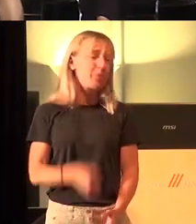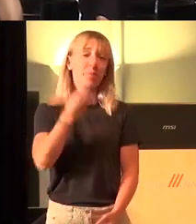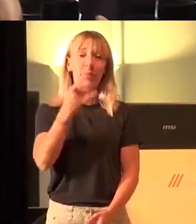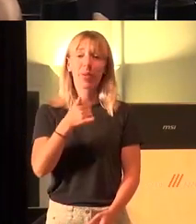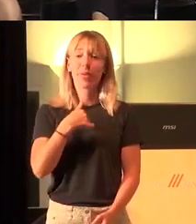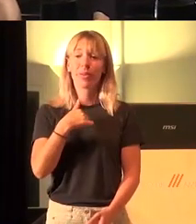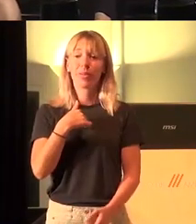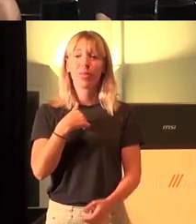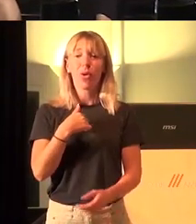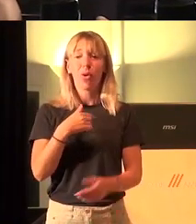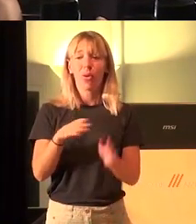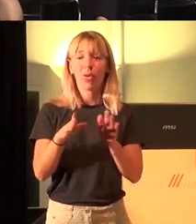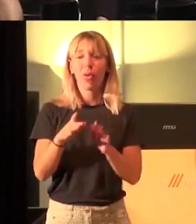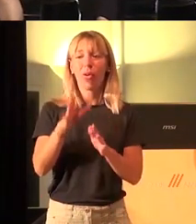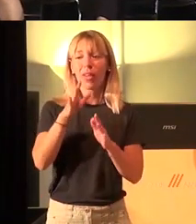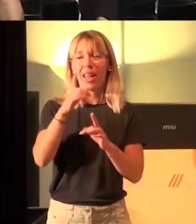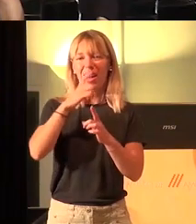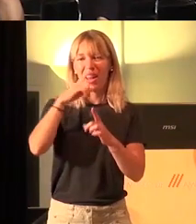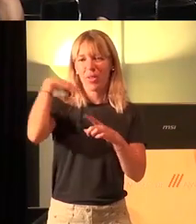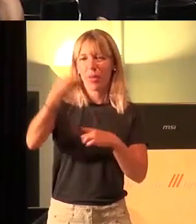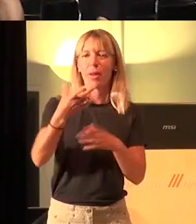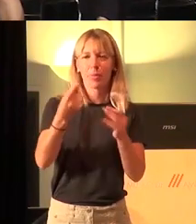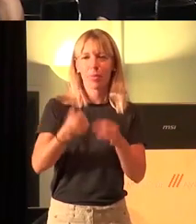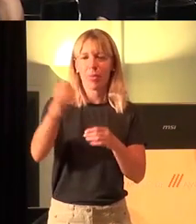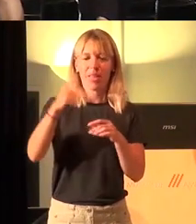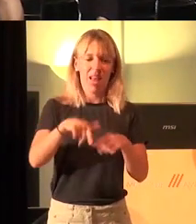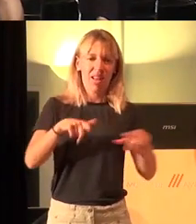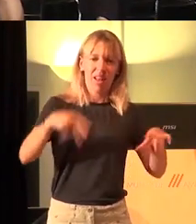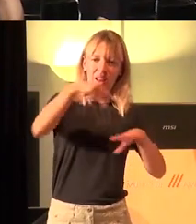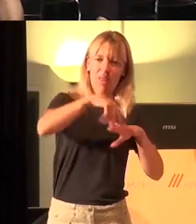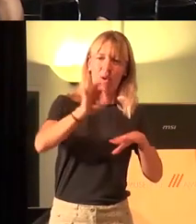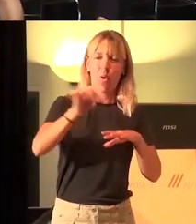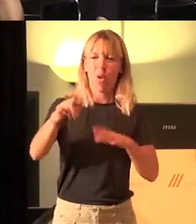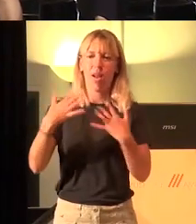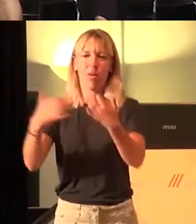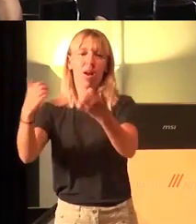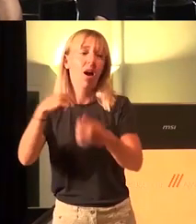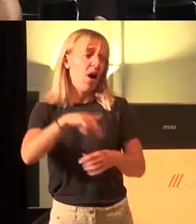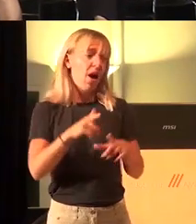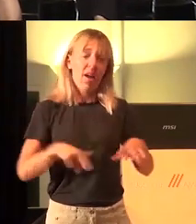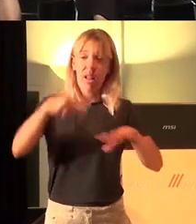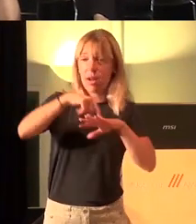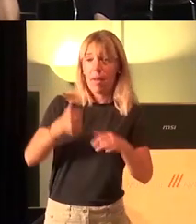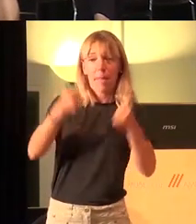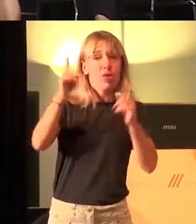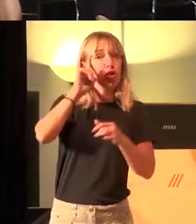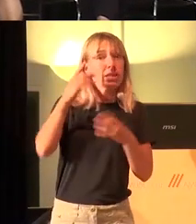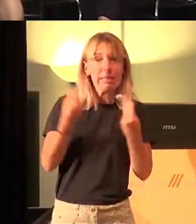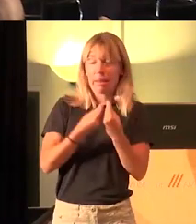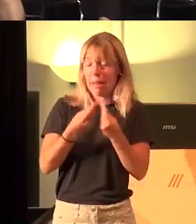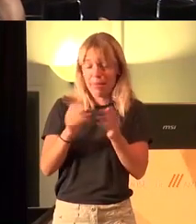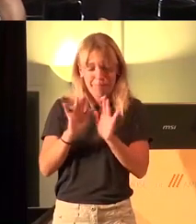Bueno, yo que seamos muchos más el año que viene, tanto aquí arriba como allá abajo. Aquí arriba no sé si vamos a caber. Eso puede